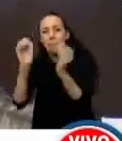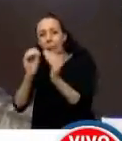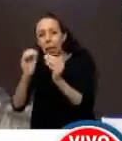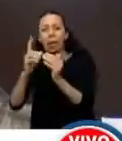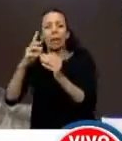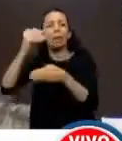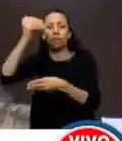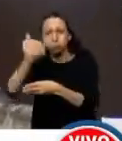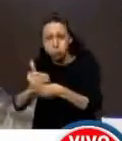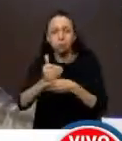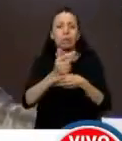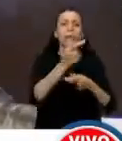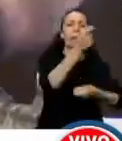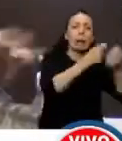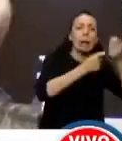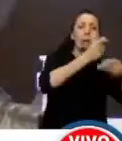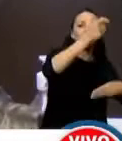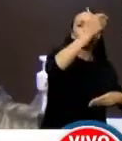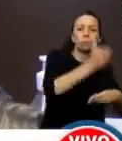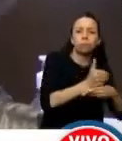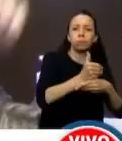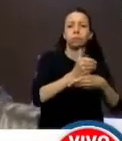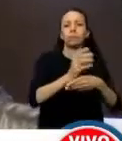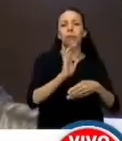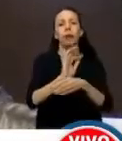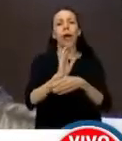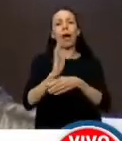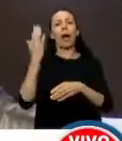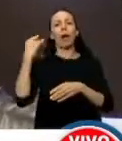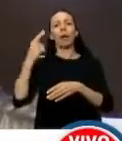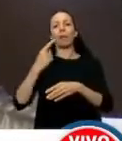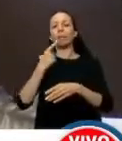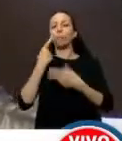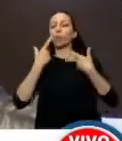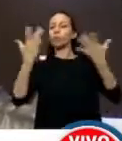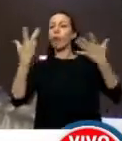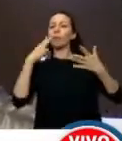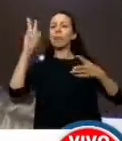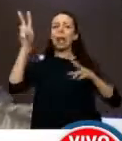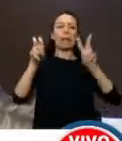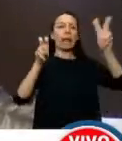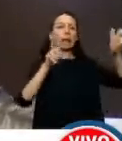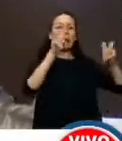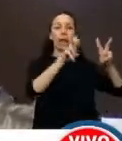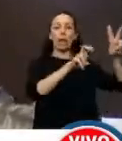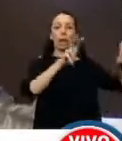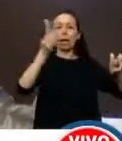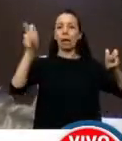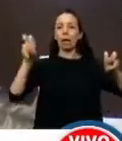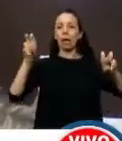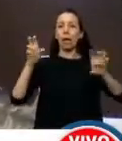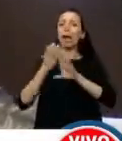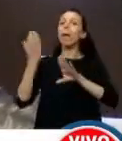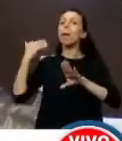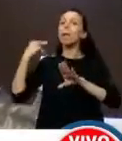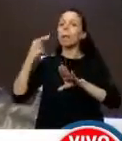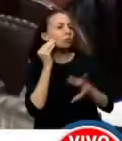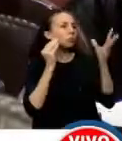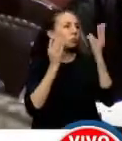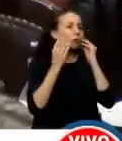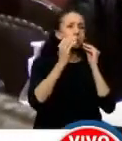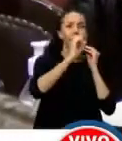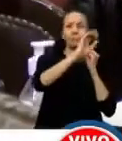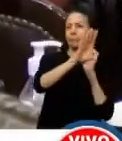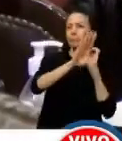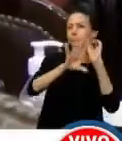redes, en todos los lados donde interactúas? ¿Cuál fue la lectura respecto a la posición de Patria Grande y las diferentes disidencias con el acuerdo con el fondo a la hora de hablar con el electorado,